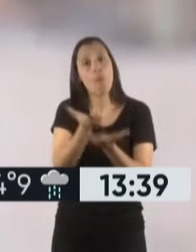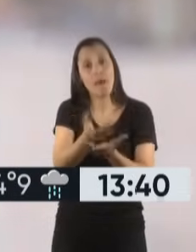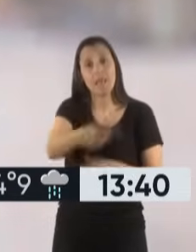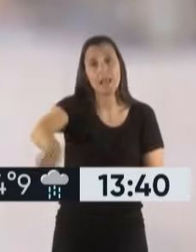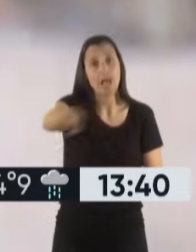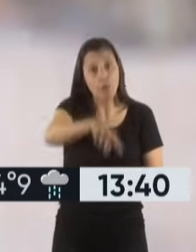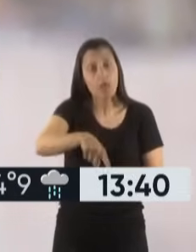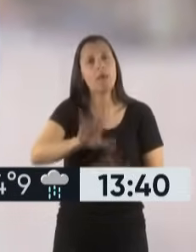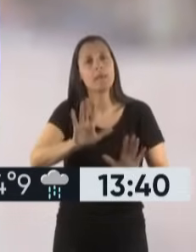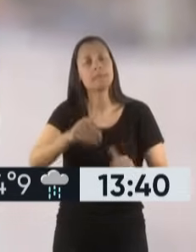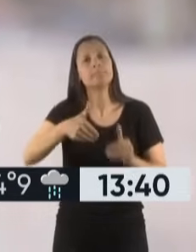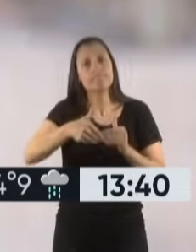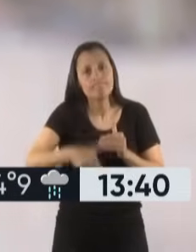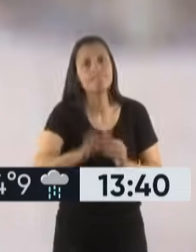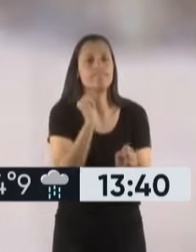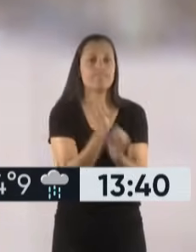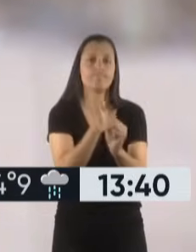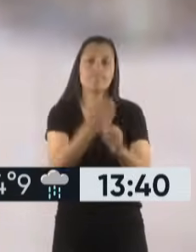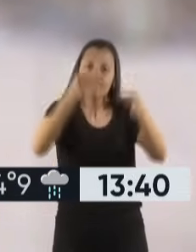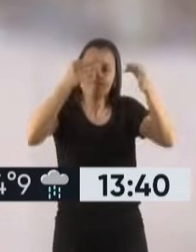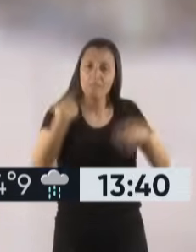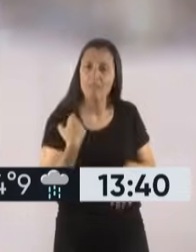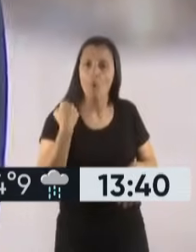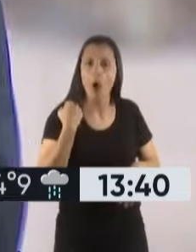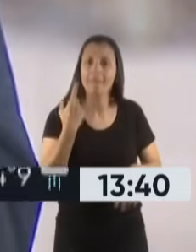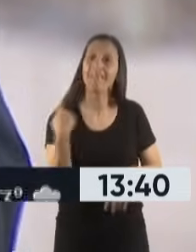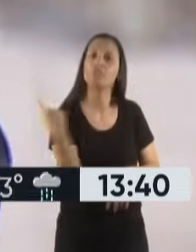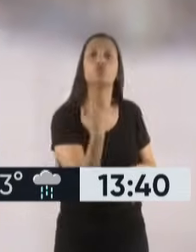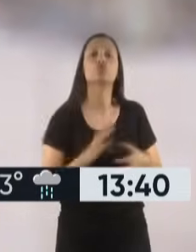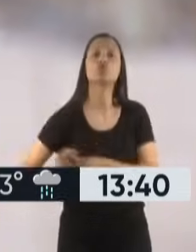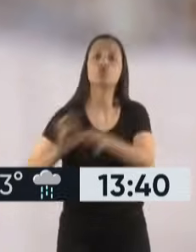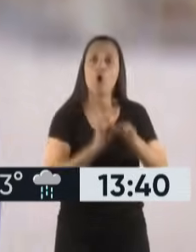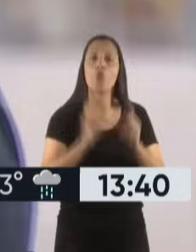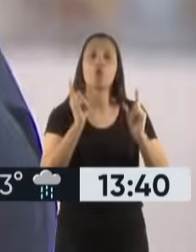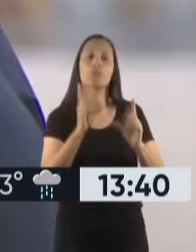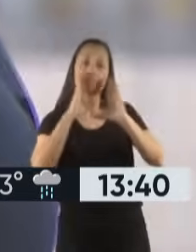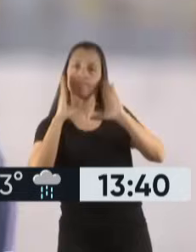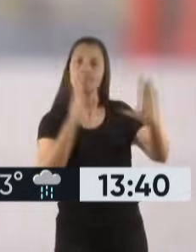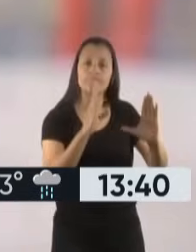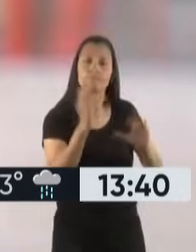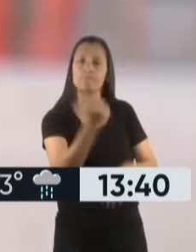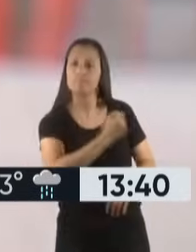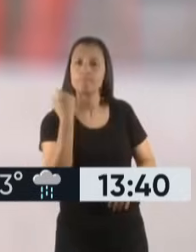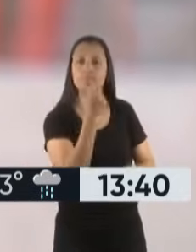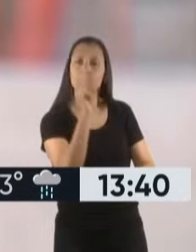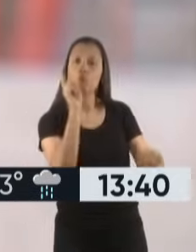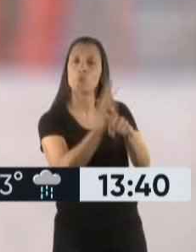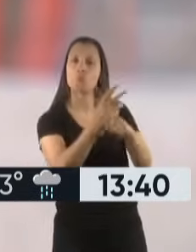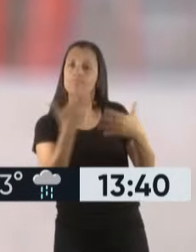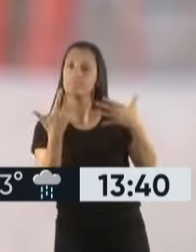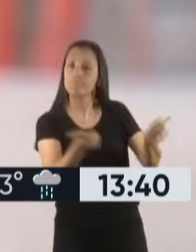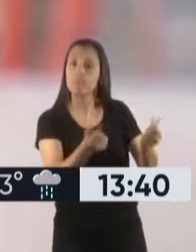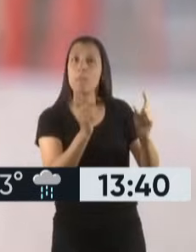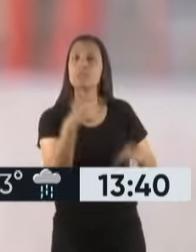que trabajemos con mucha firmeza, con mucha seriedad en la defensa de una